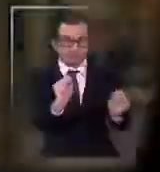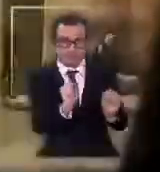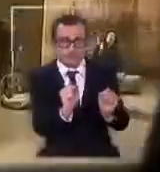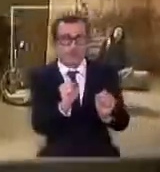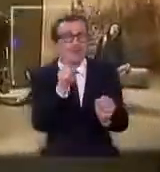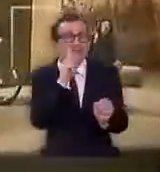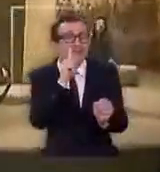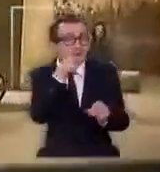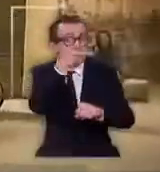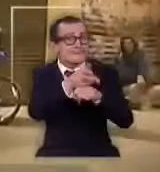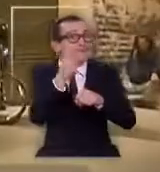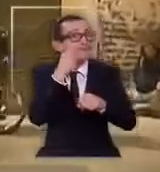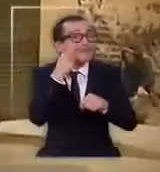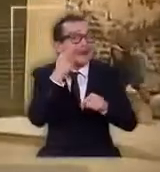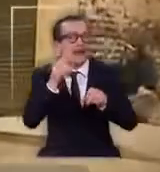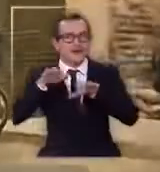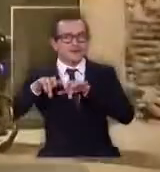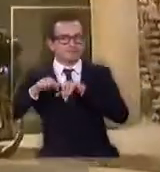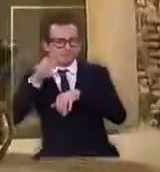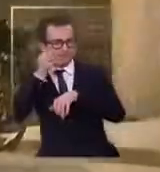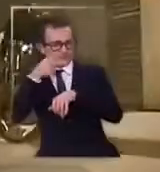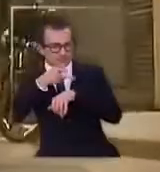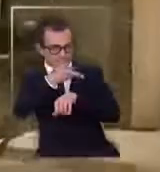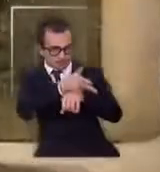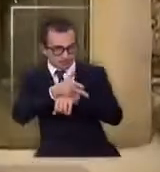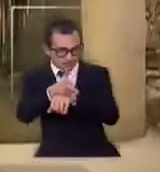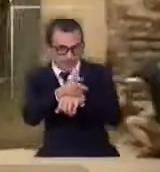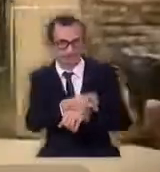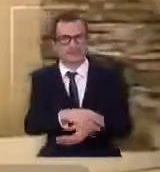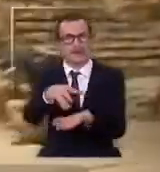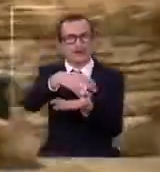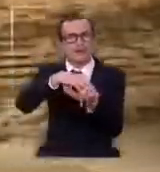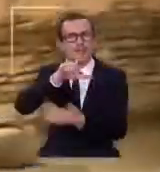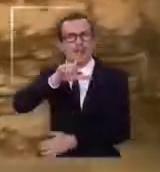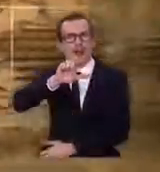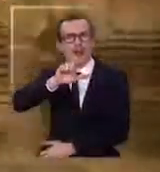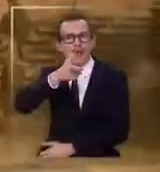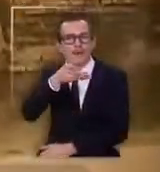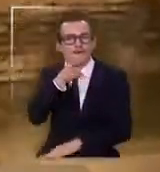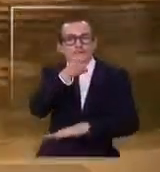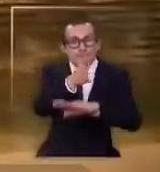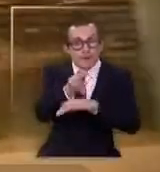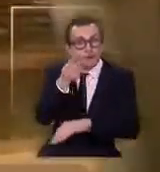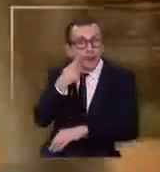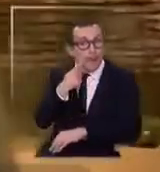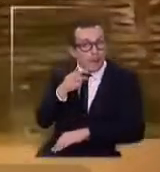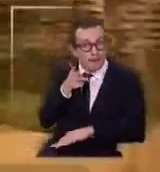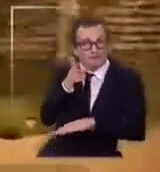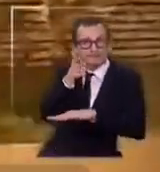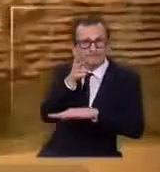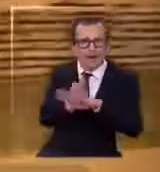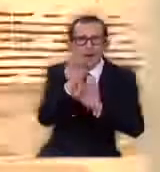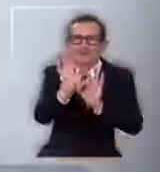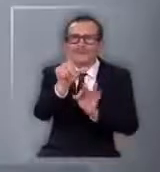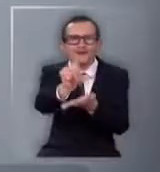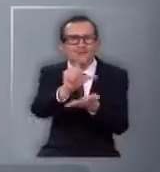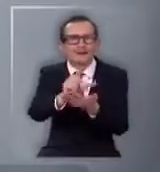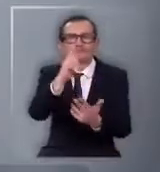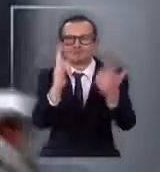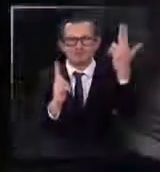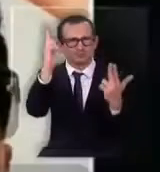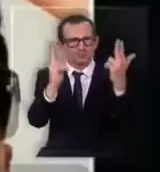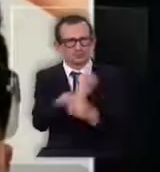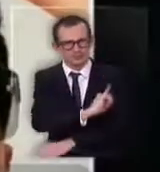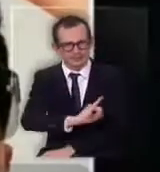corporal. La noche del pasado 5 de marzo en La Legua Emergencia fue, como tantas veces, escenario de balaceras, no sería otra